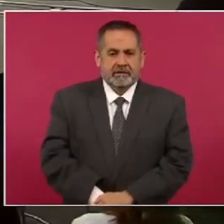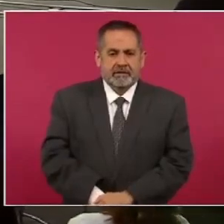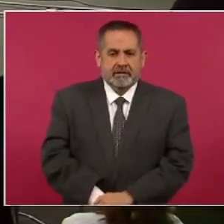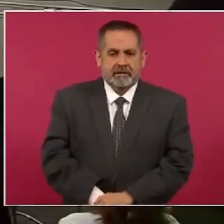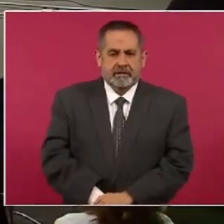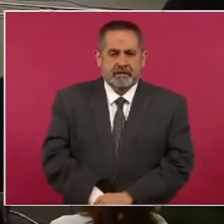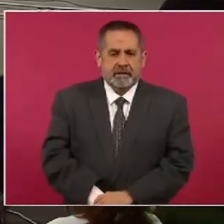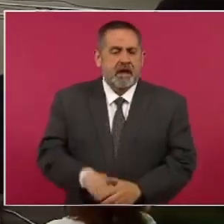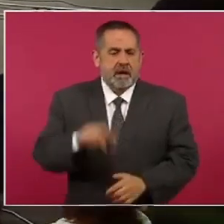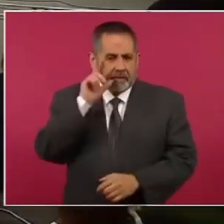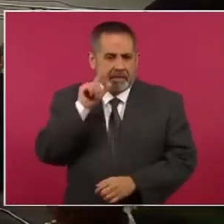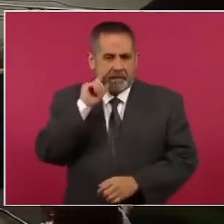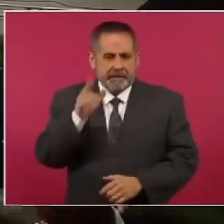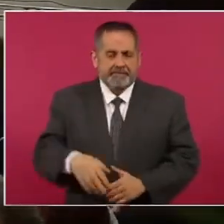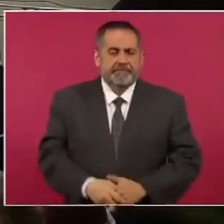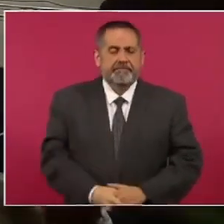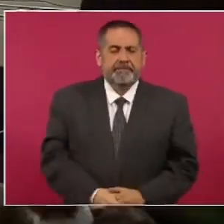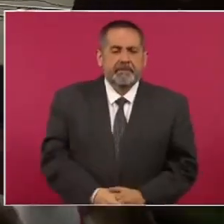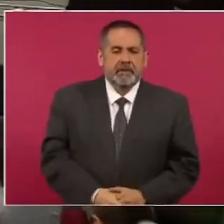Mañana.